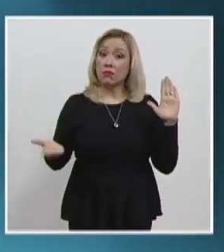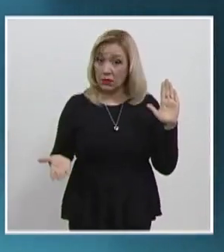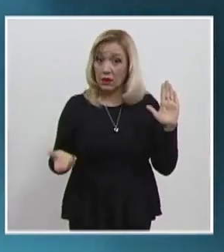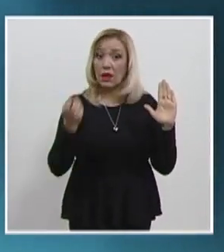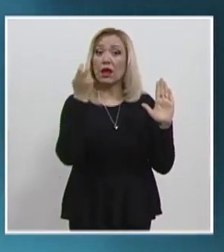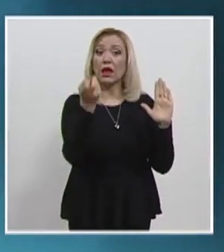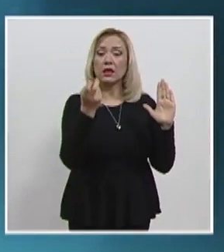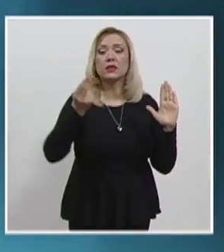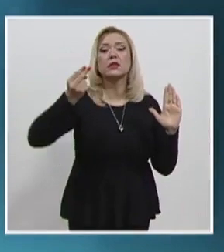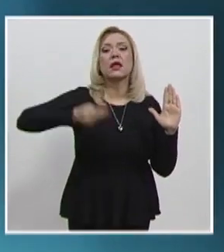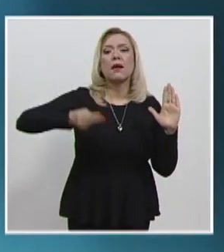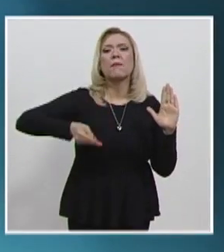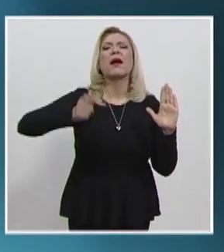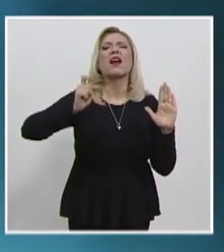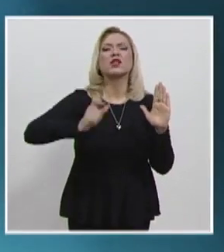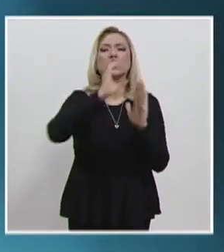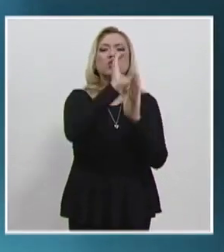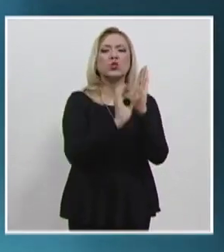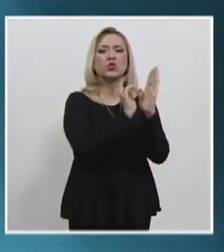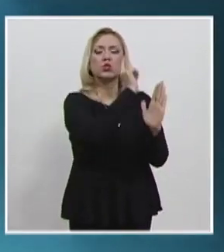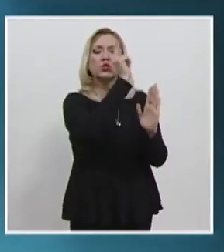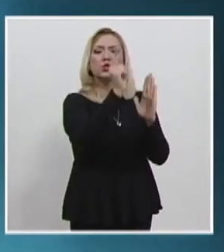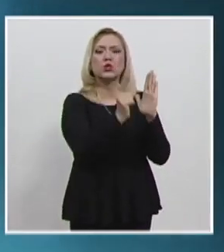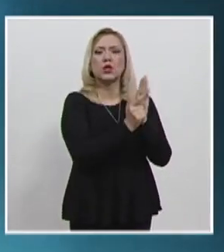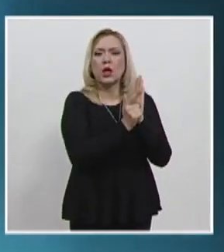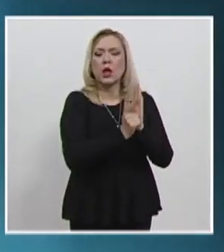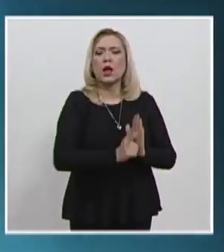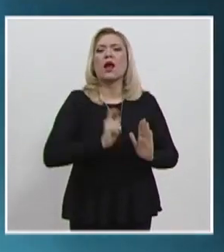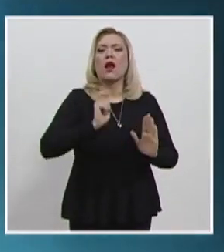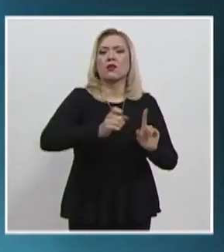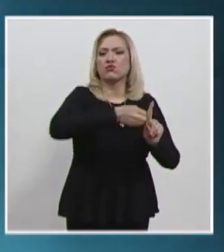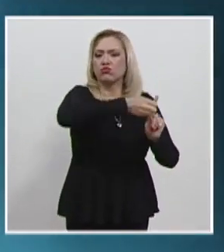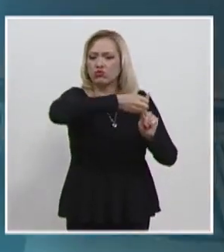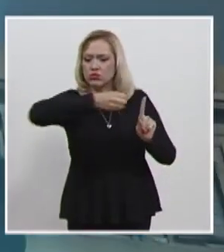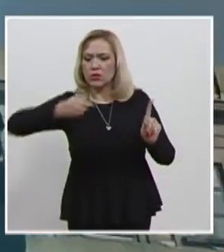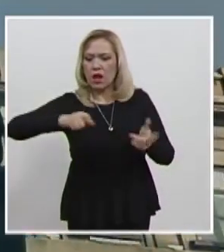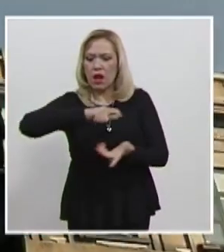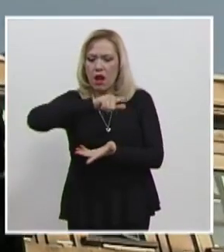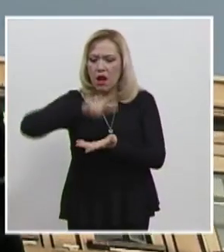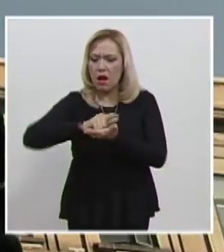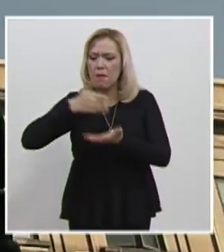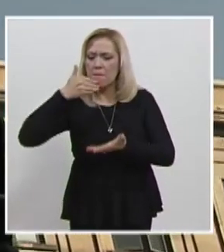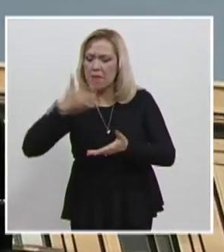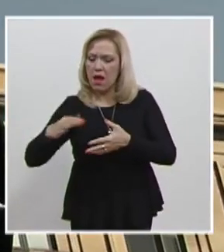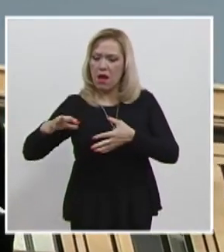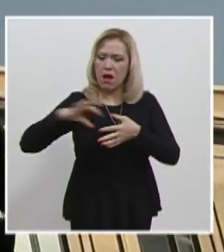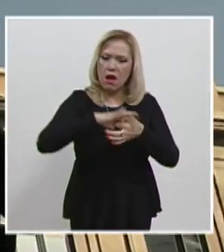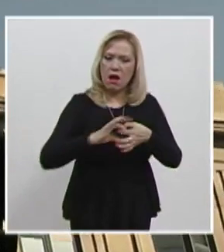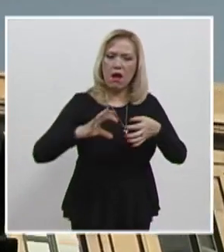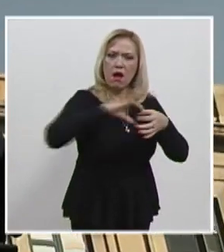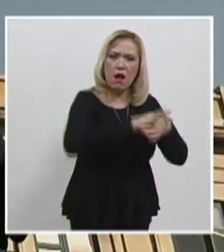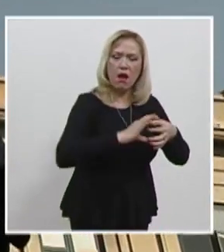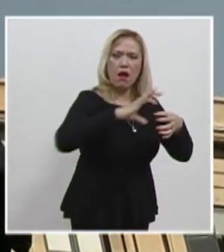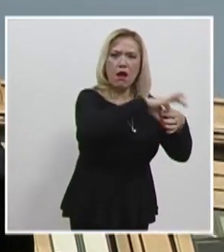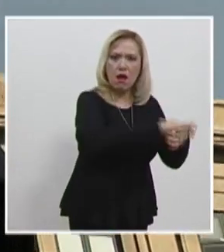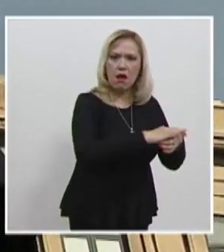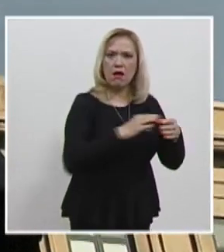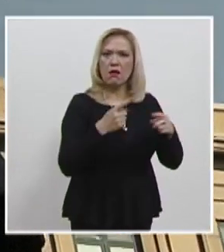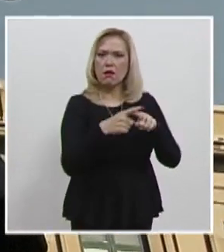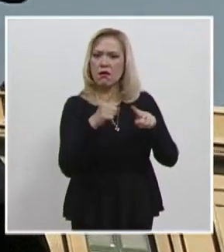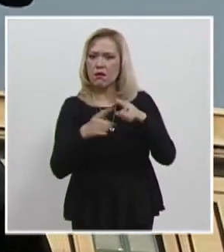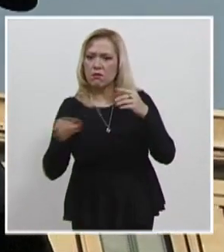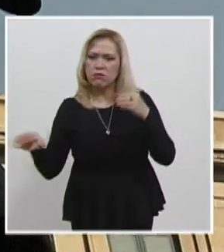denominan de control de la constitucionalidad Mediante los cuales mantiene el orden constitucional impuesto a los órganos de